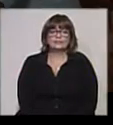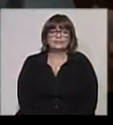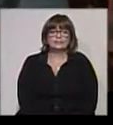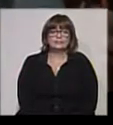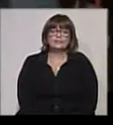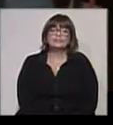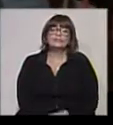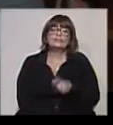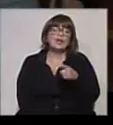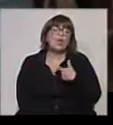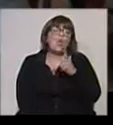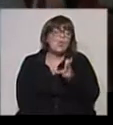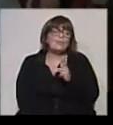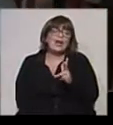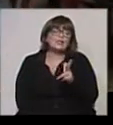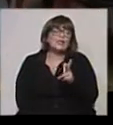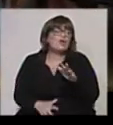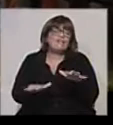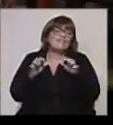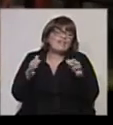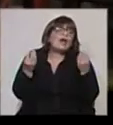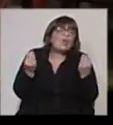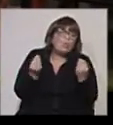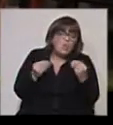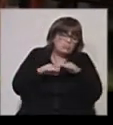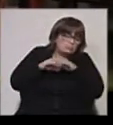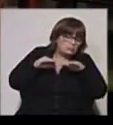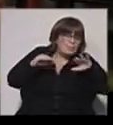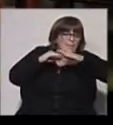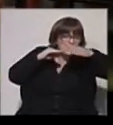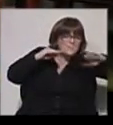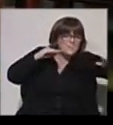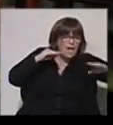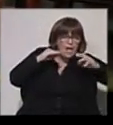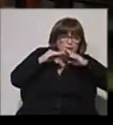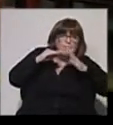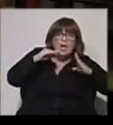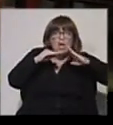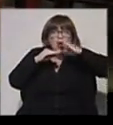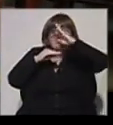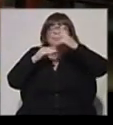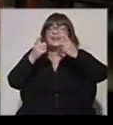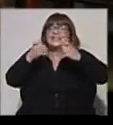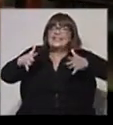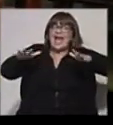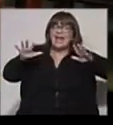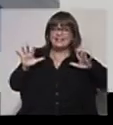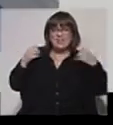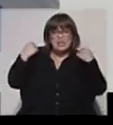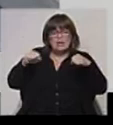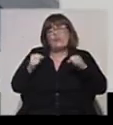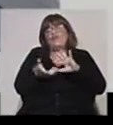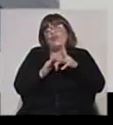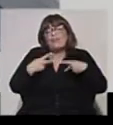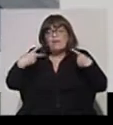El ser humano está preparado para vivir a nivel del mar, claro. ¿Sí? Y para ir a la altitud se tiene que preparar, como cuando van a jugar al fútbol, a La Paz o